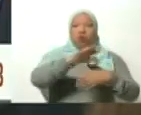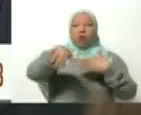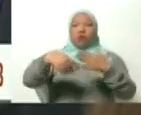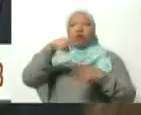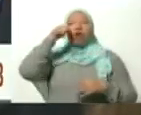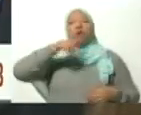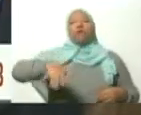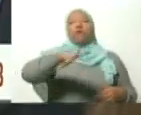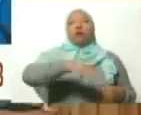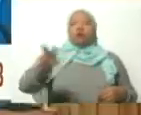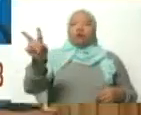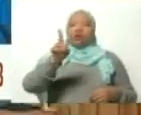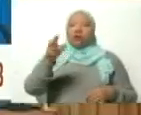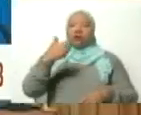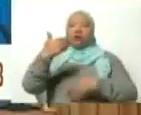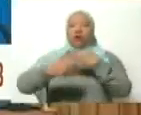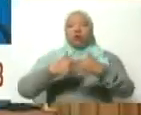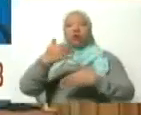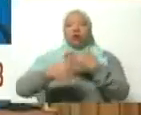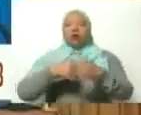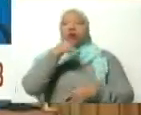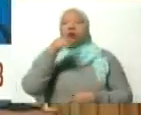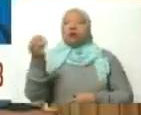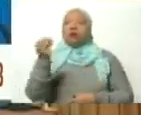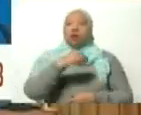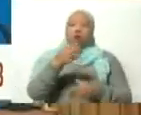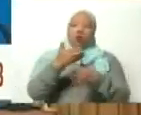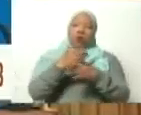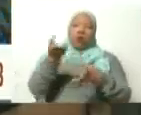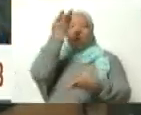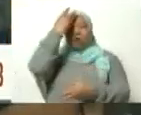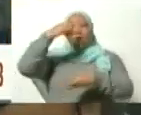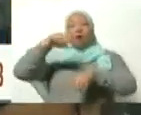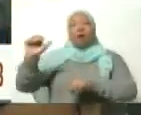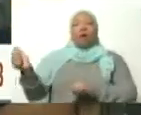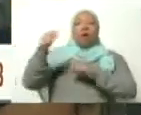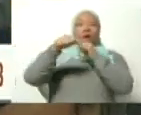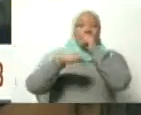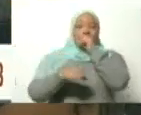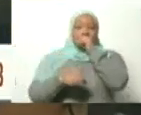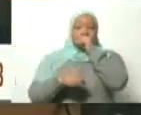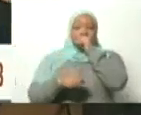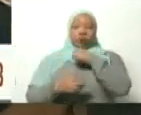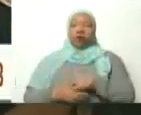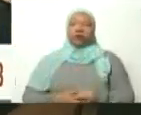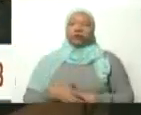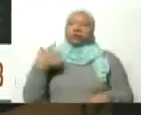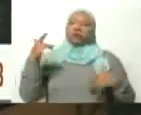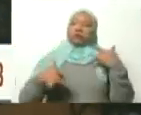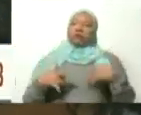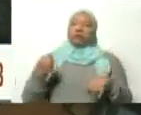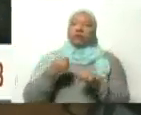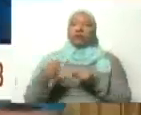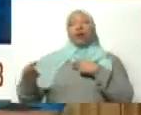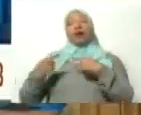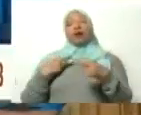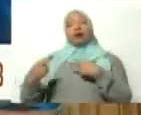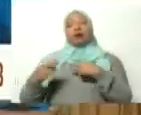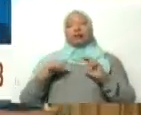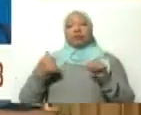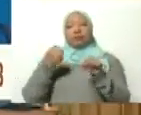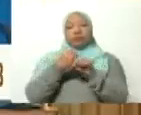pueblo venezolano y va a poner mayor concordancia, mayor afinidad entre la acción tributaria